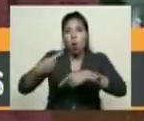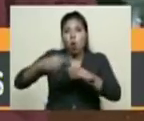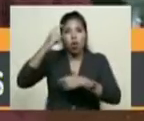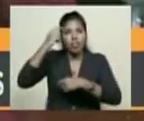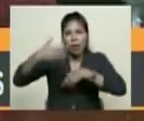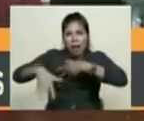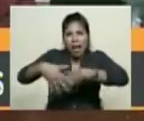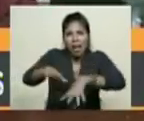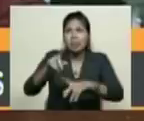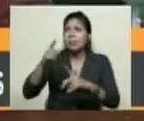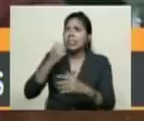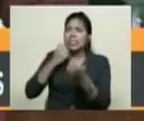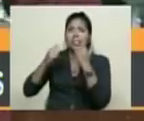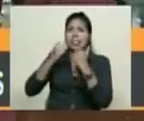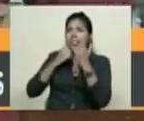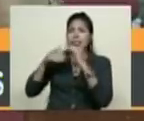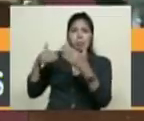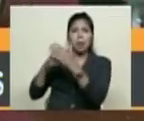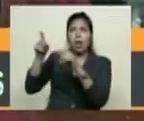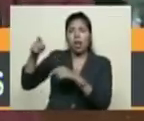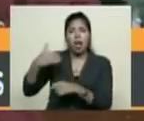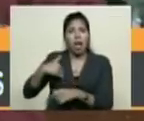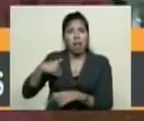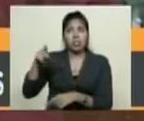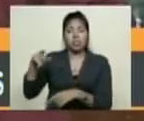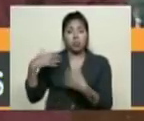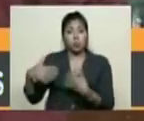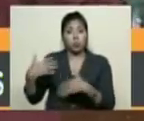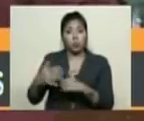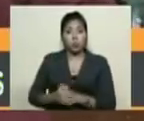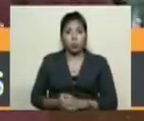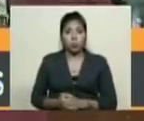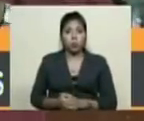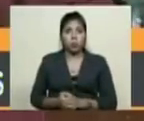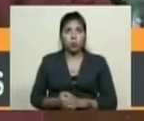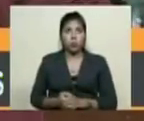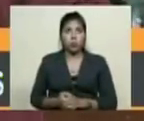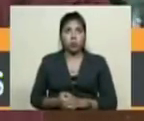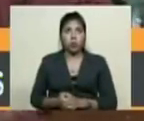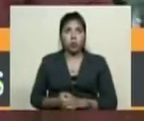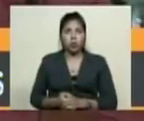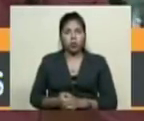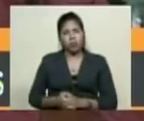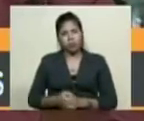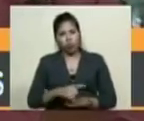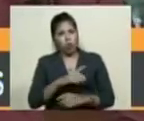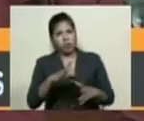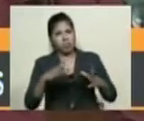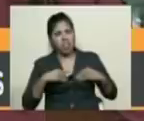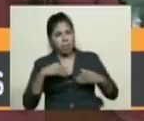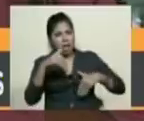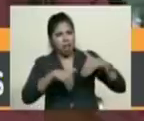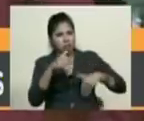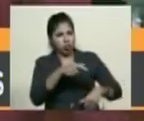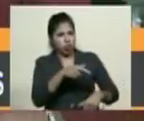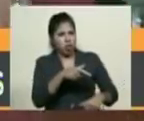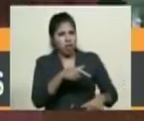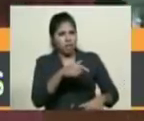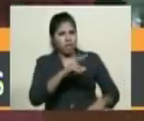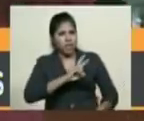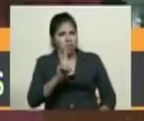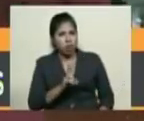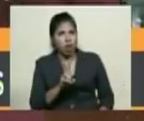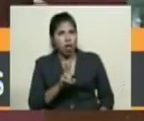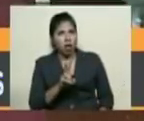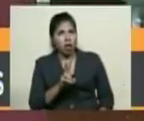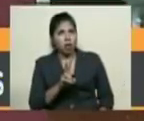pueblo argentino contra el paquete neoliberal que le está imponiendo, diga que no reconoce Venezuela, Si no estuviéramos